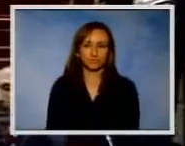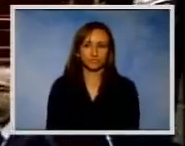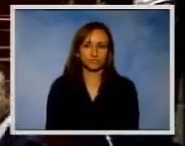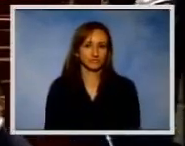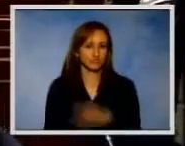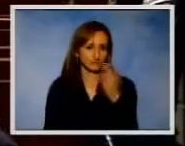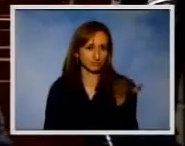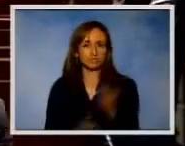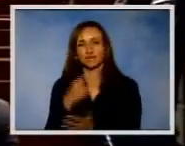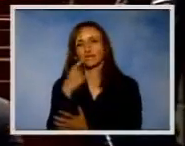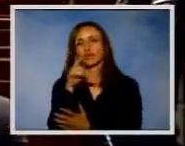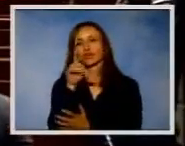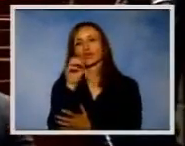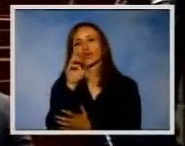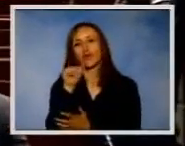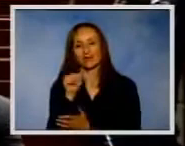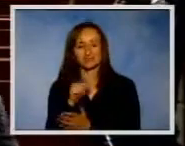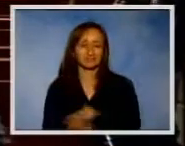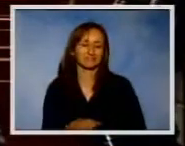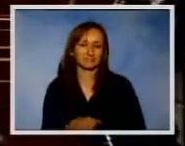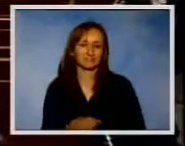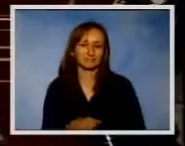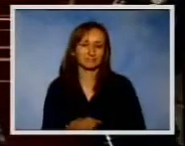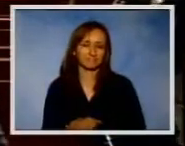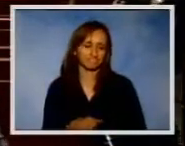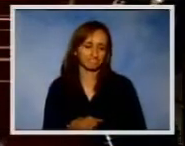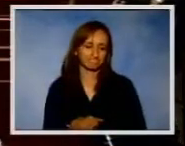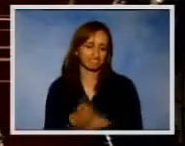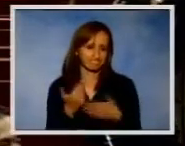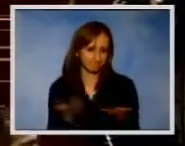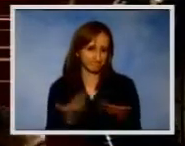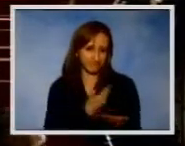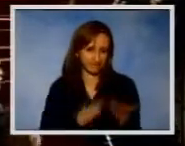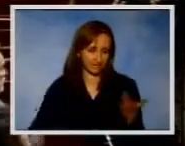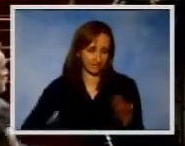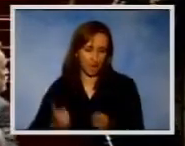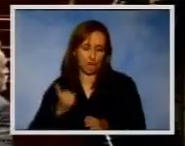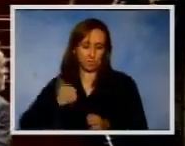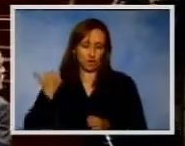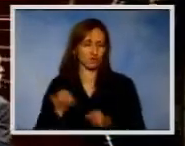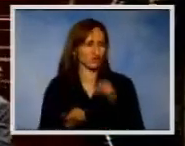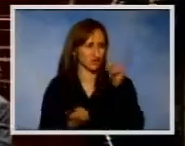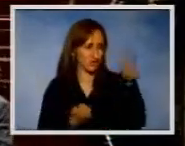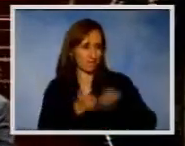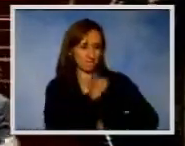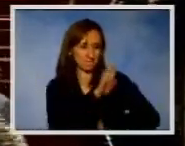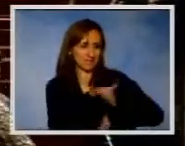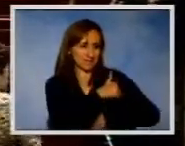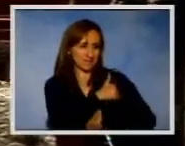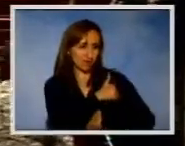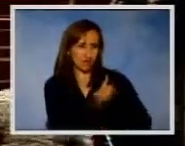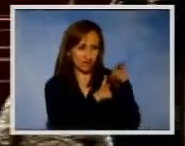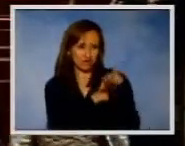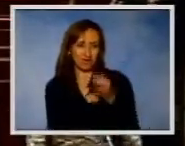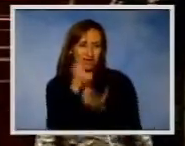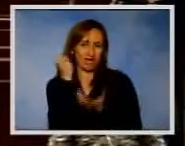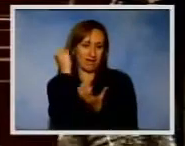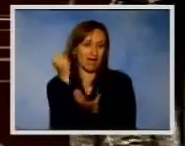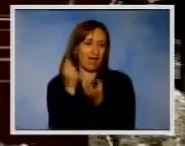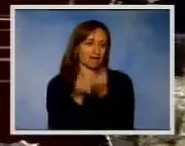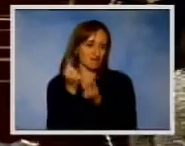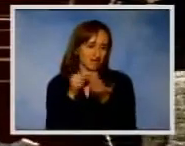Gracias, señor presidente. Señor presidente, aprovecho que está el ministro de Hacienda con usted y mi constancia está